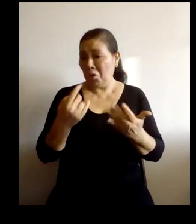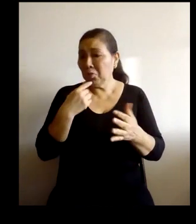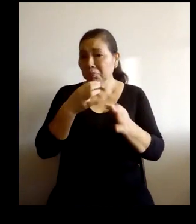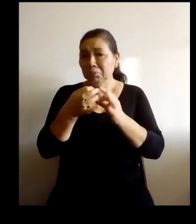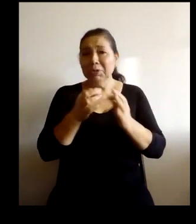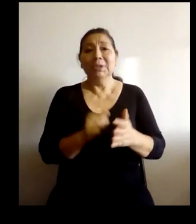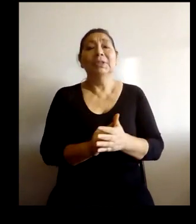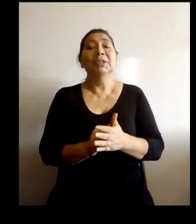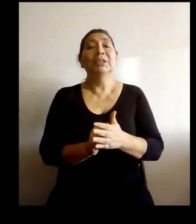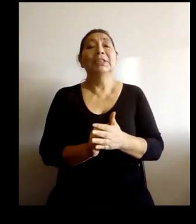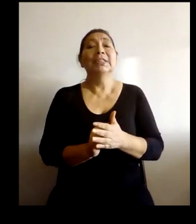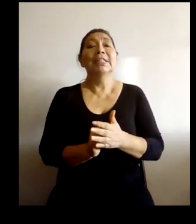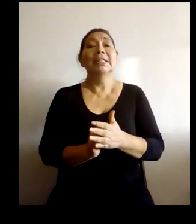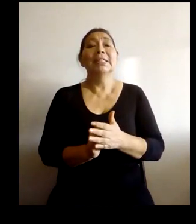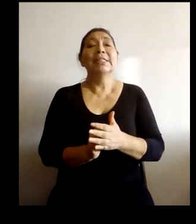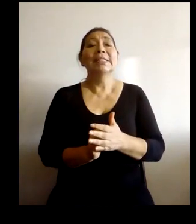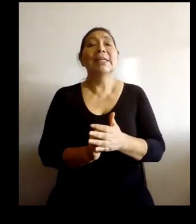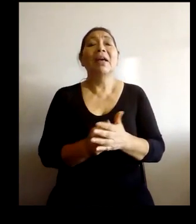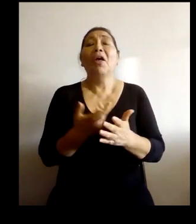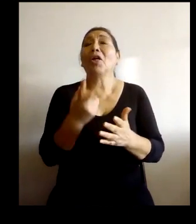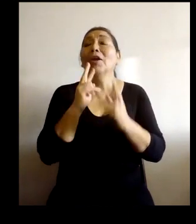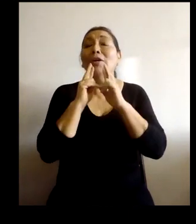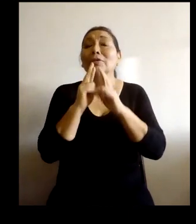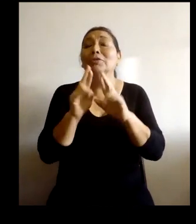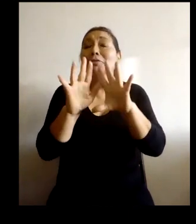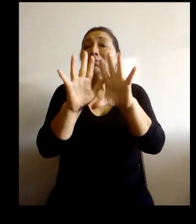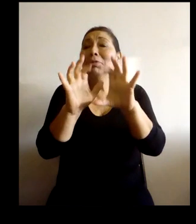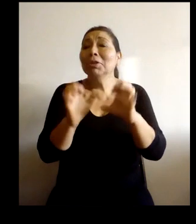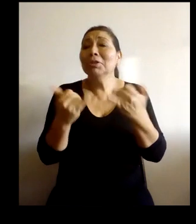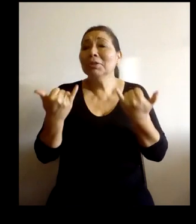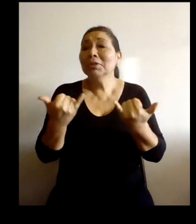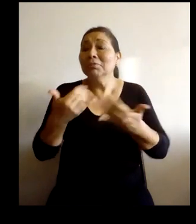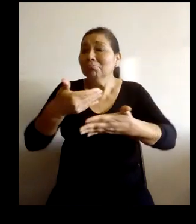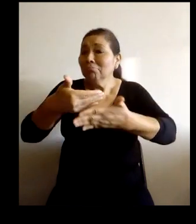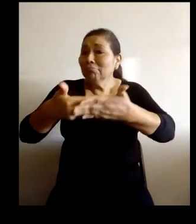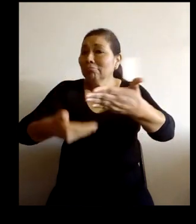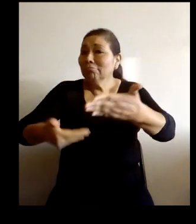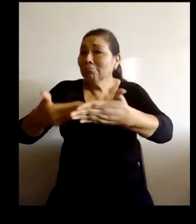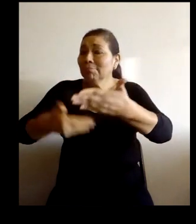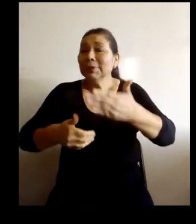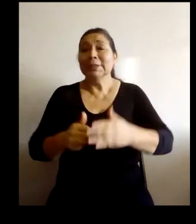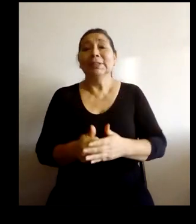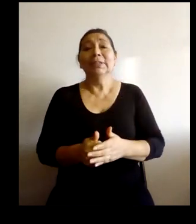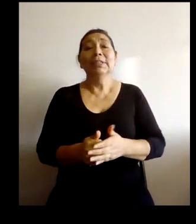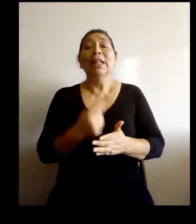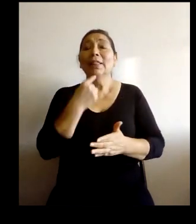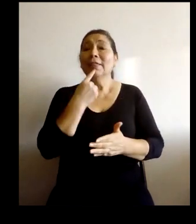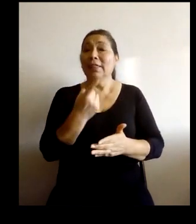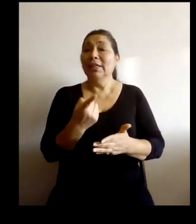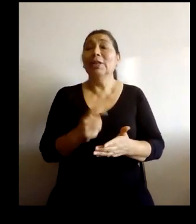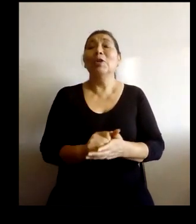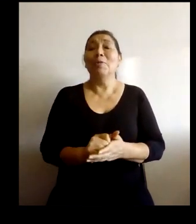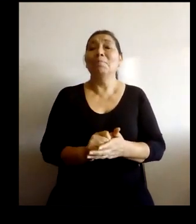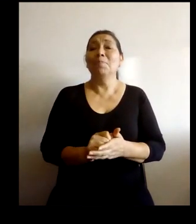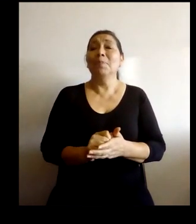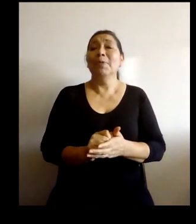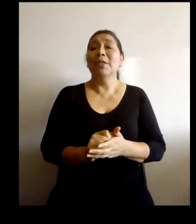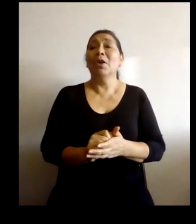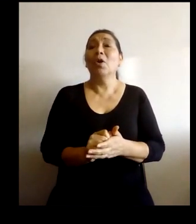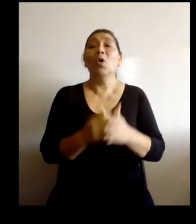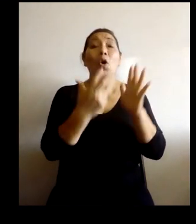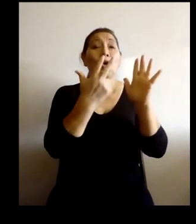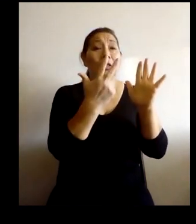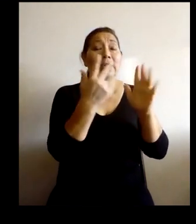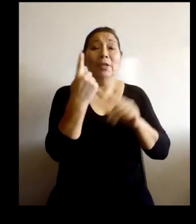¿correcto? Aquí lo dice, espirometría normal, ¿correcto? Y resultado de valores de este indicador que les digo